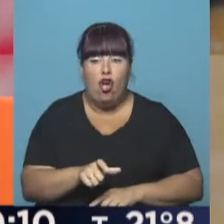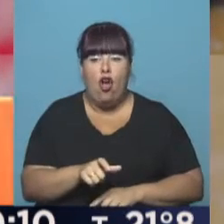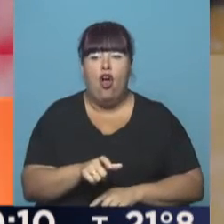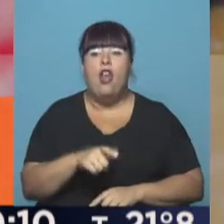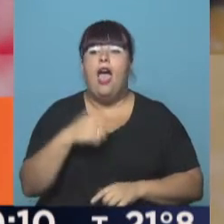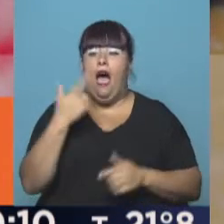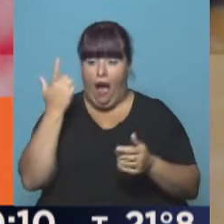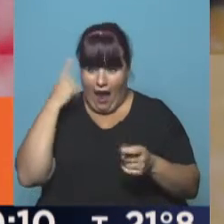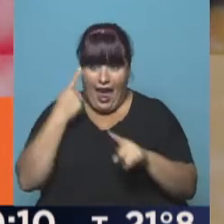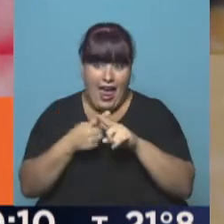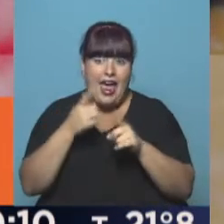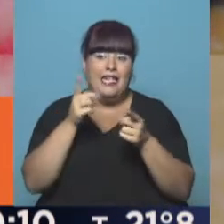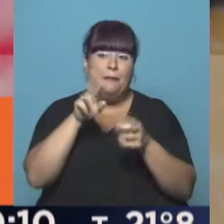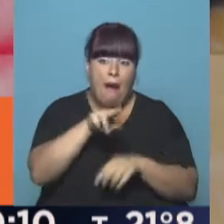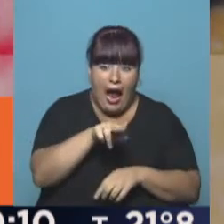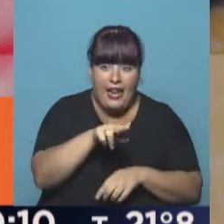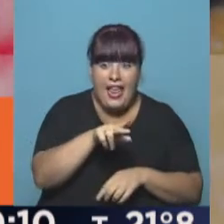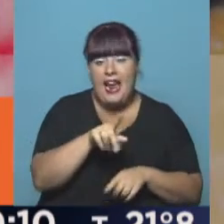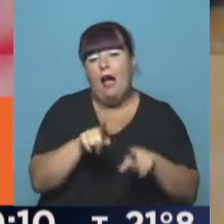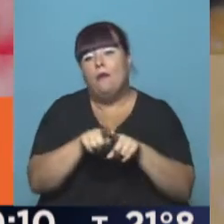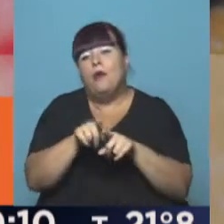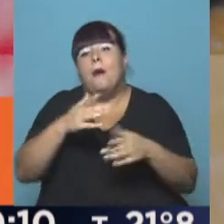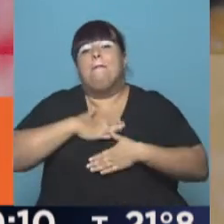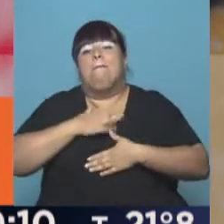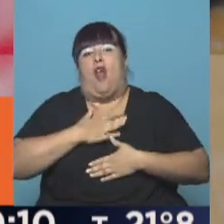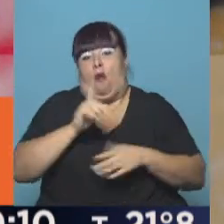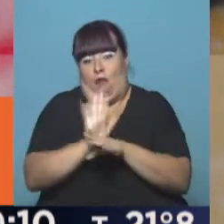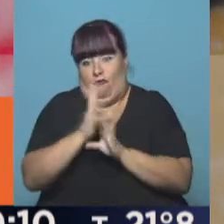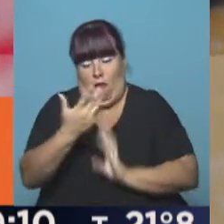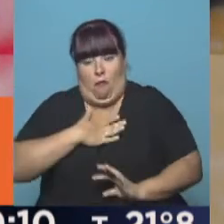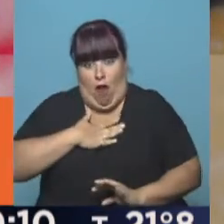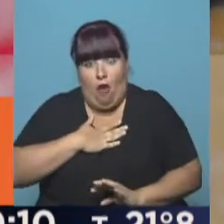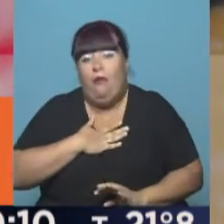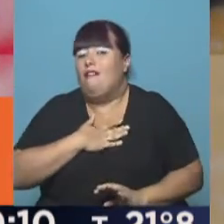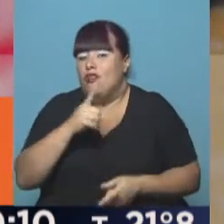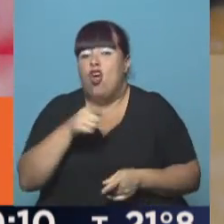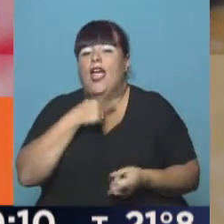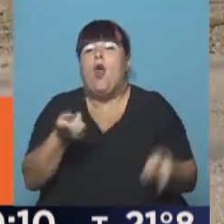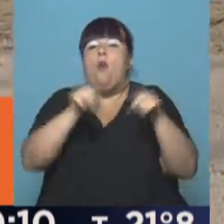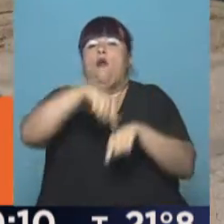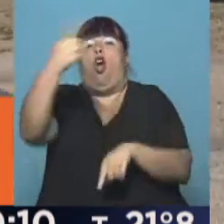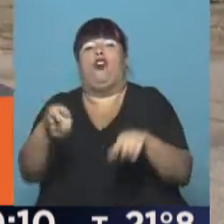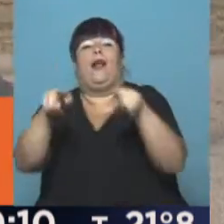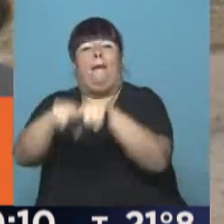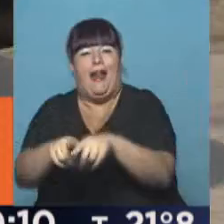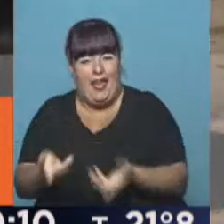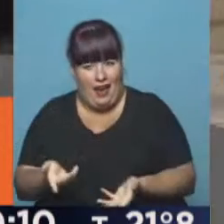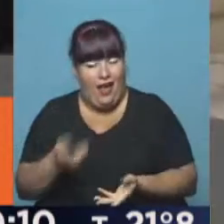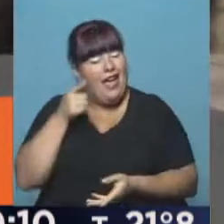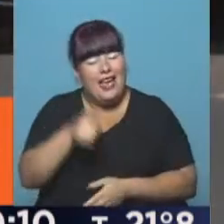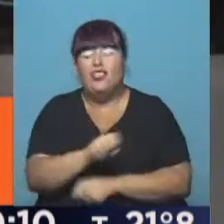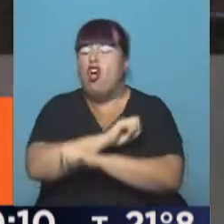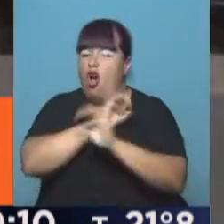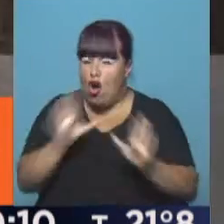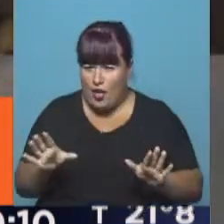pudieron tener relaciones y fue suya en alguna medida pueda reanudar una nueva relación eso es lo